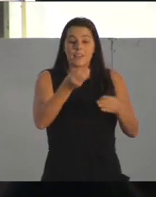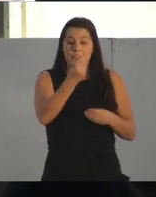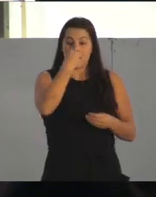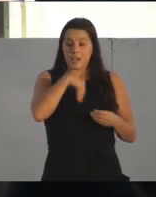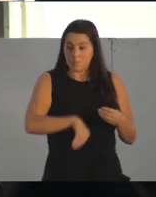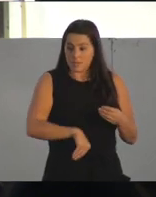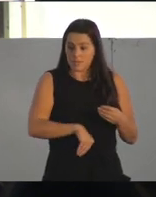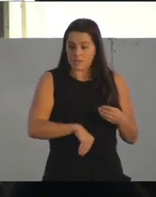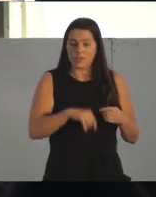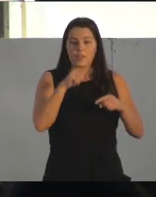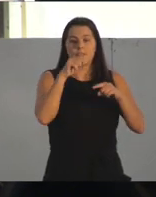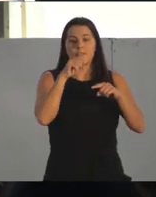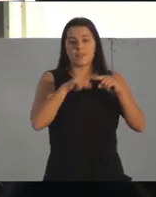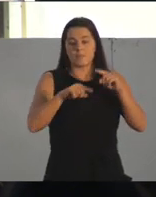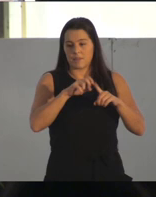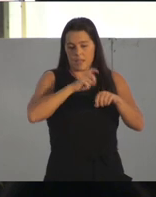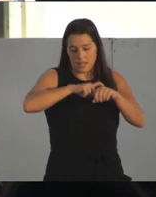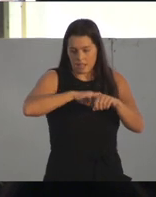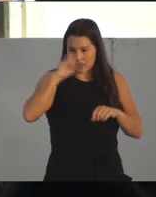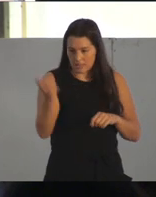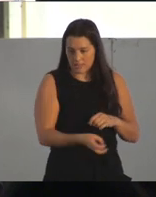recurrir a otras técnicas que no es la vía oral.